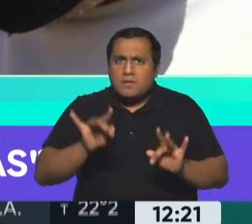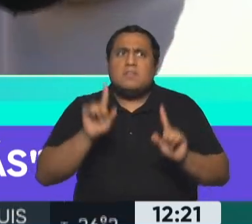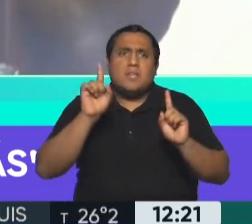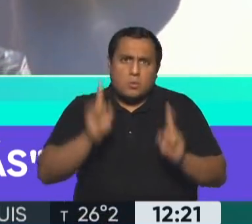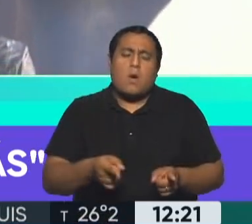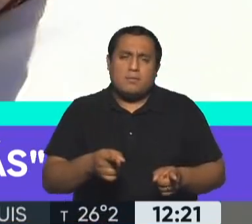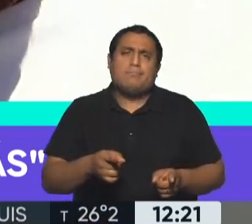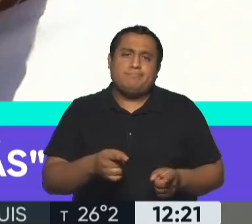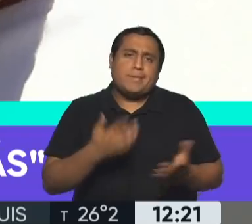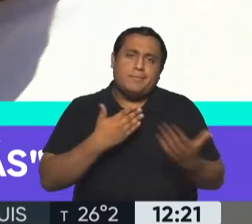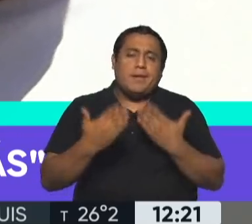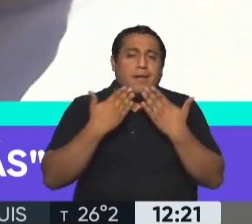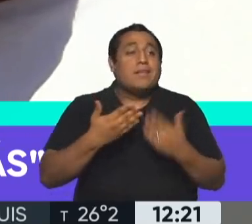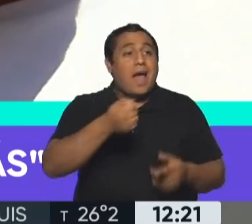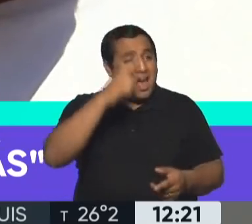nota Alejandra Corrales.